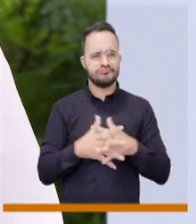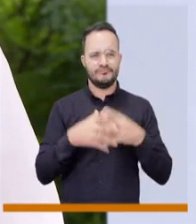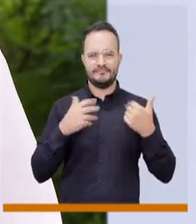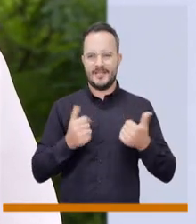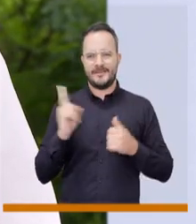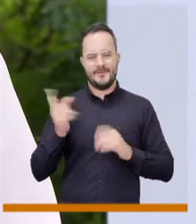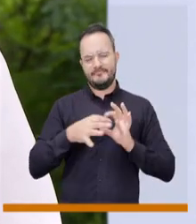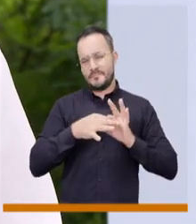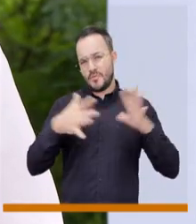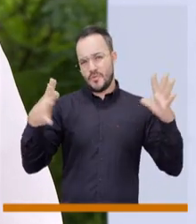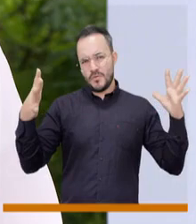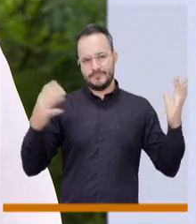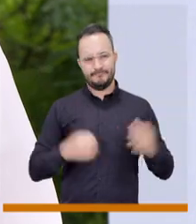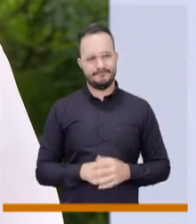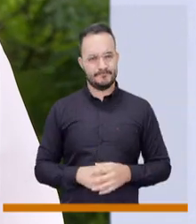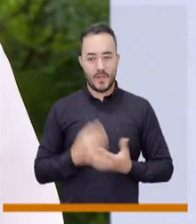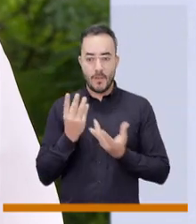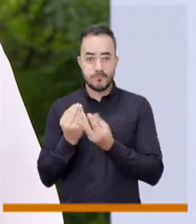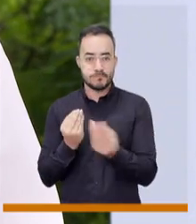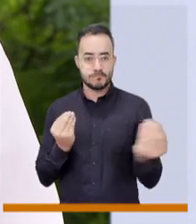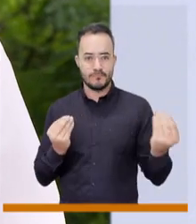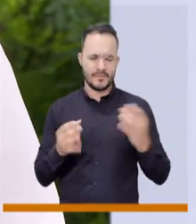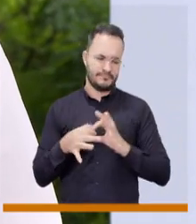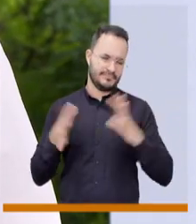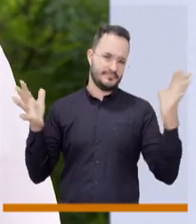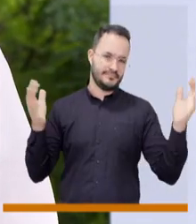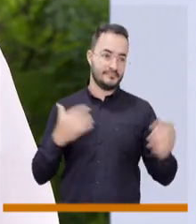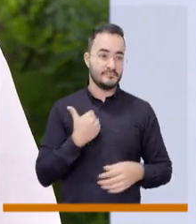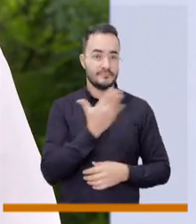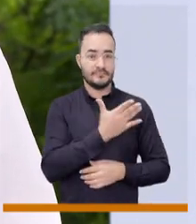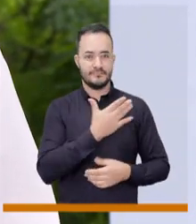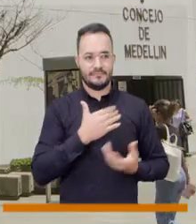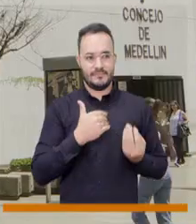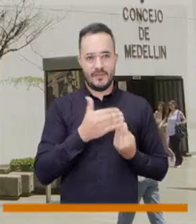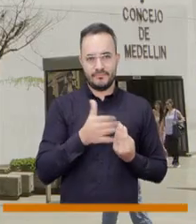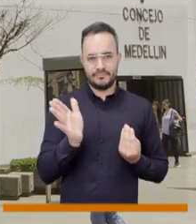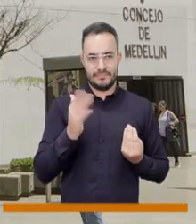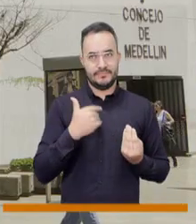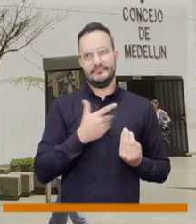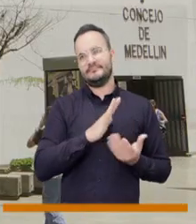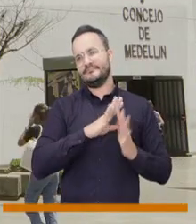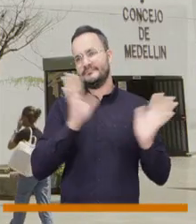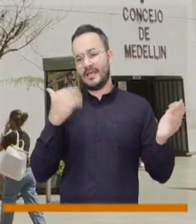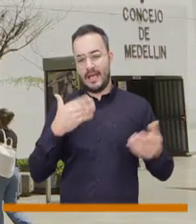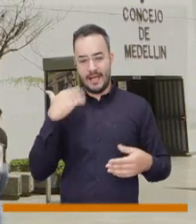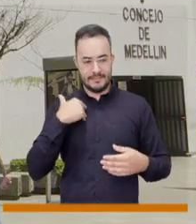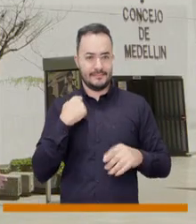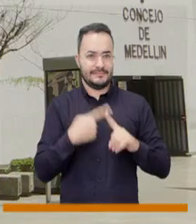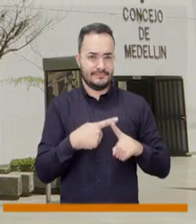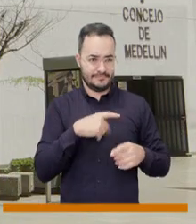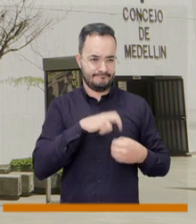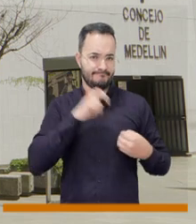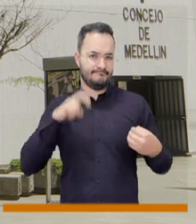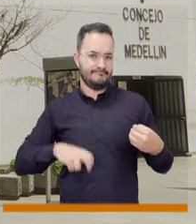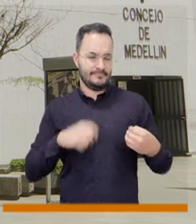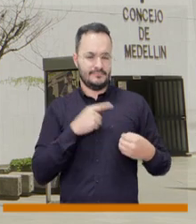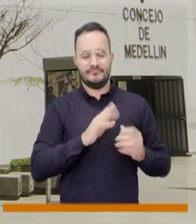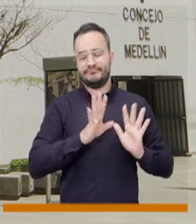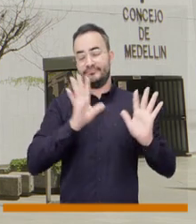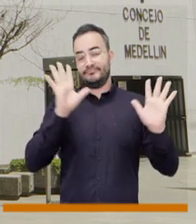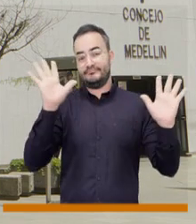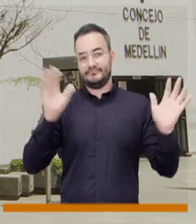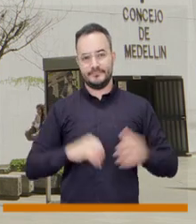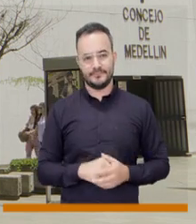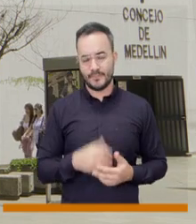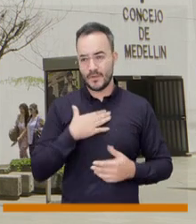profundas, dentro de las diferentes bancadas del Consejo, ni que hablar de la bancada del Centro Democrático a la cual yo pertenecía. Pero